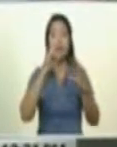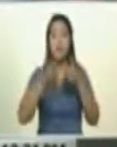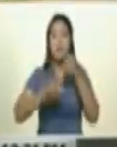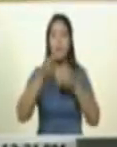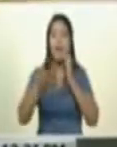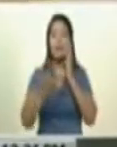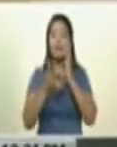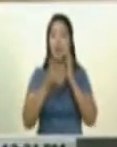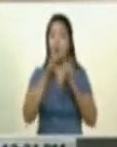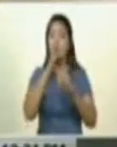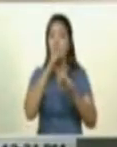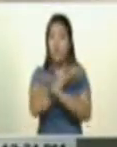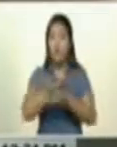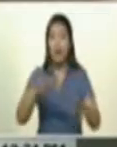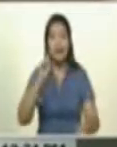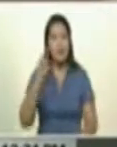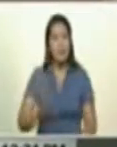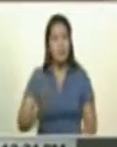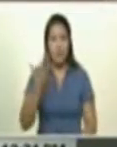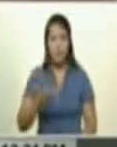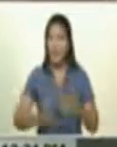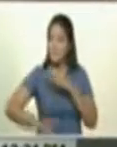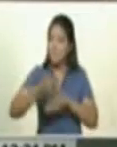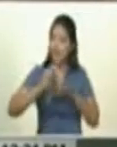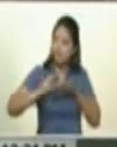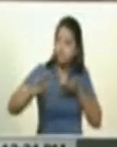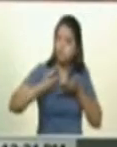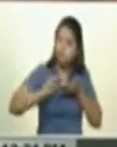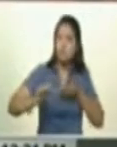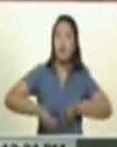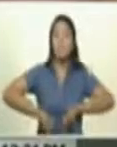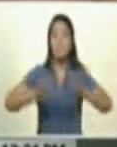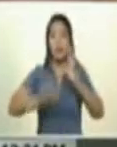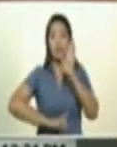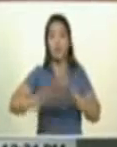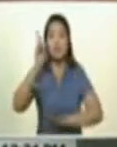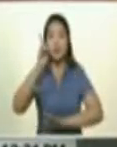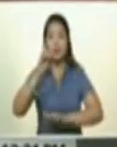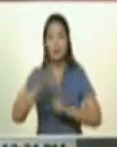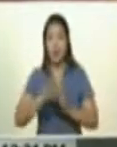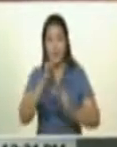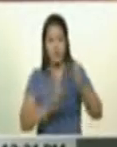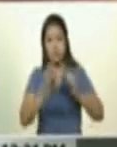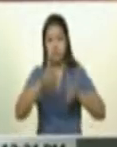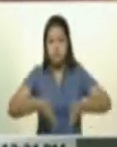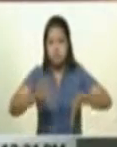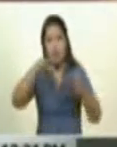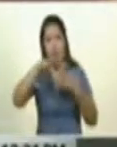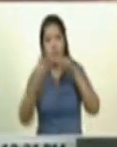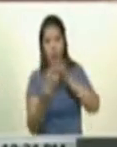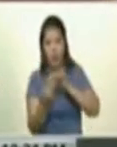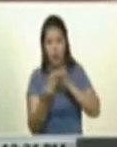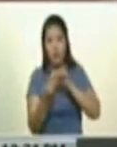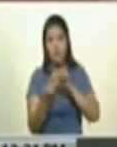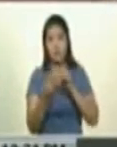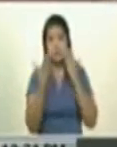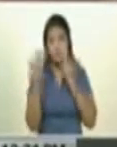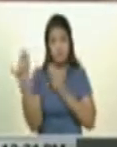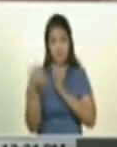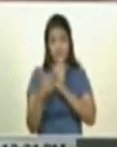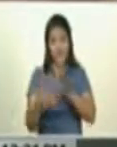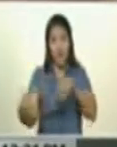tecnologías de información era necesario una mayor inversión que permitiera el desarrollo de infraestructuras adecuadas. Y esto fue lo que